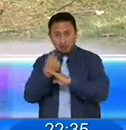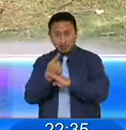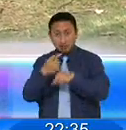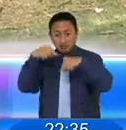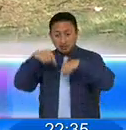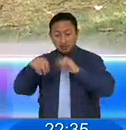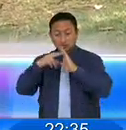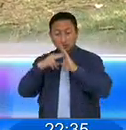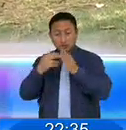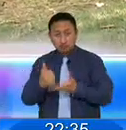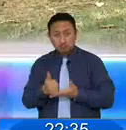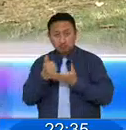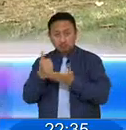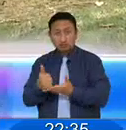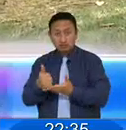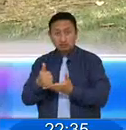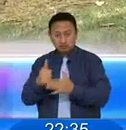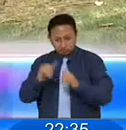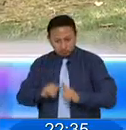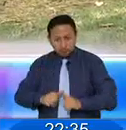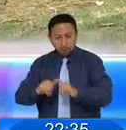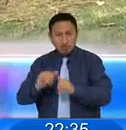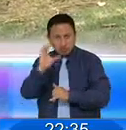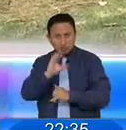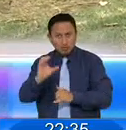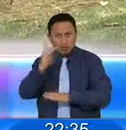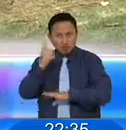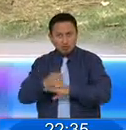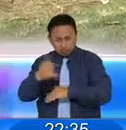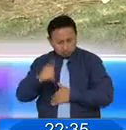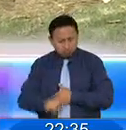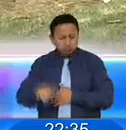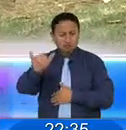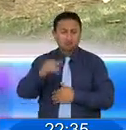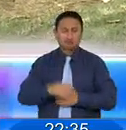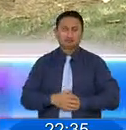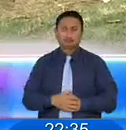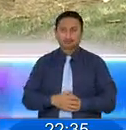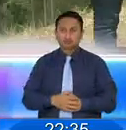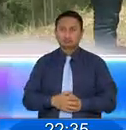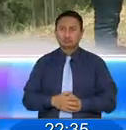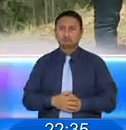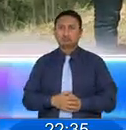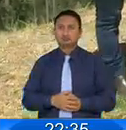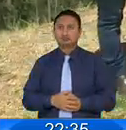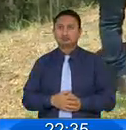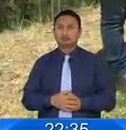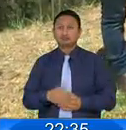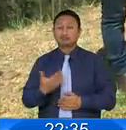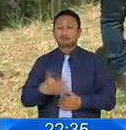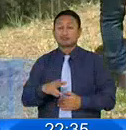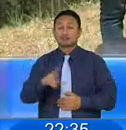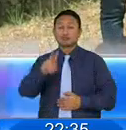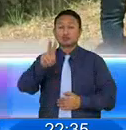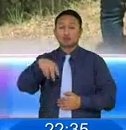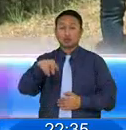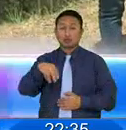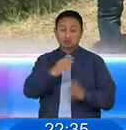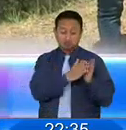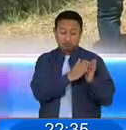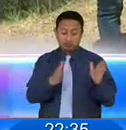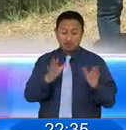medida de reparación integral se determina y se obliga al Estado a seguir buscando. A 2 meses que se cumplan 9 años